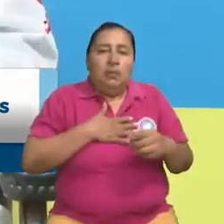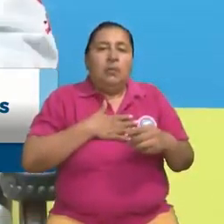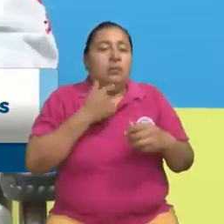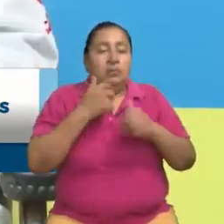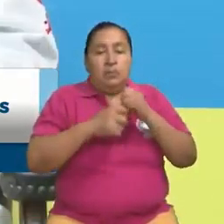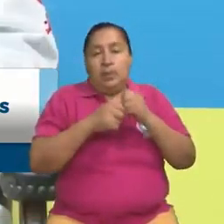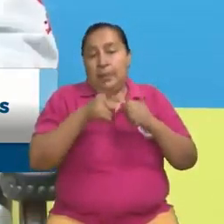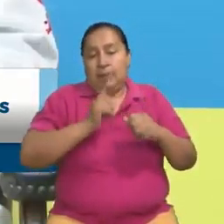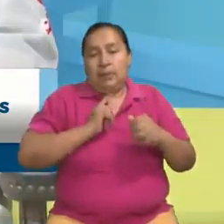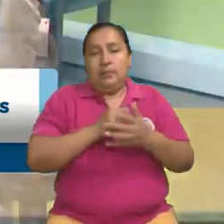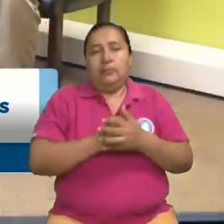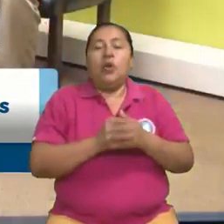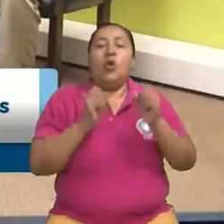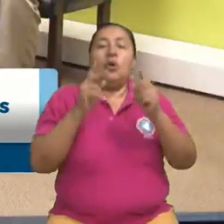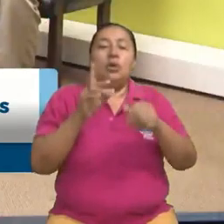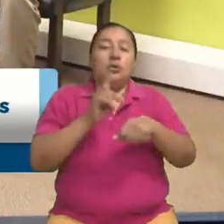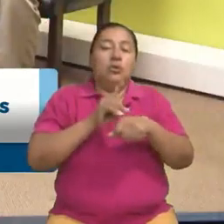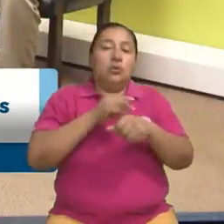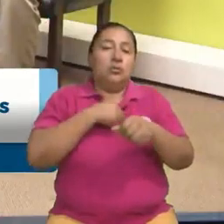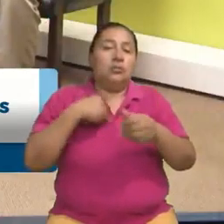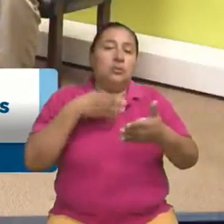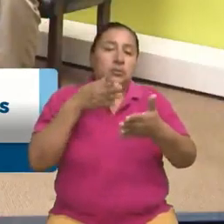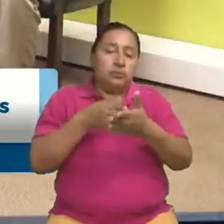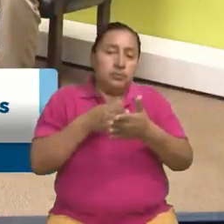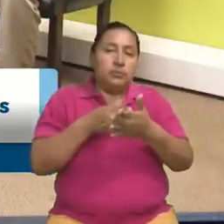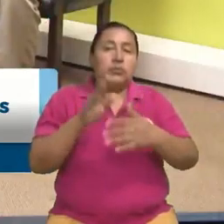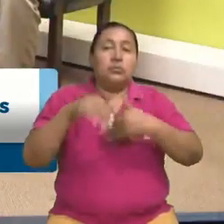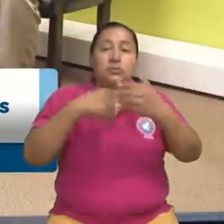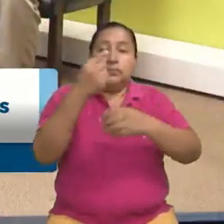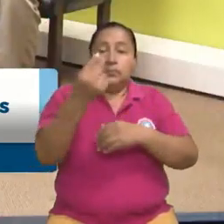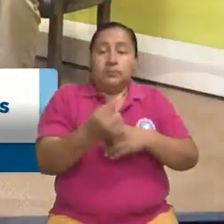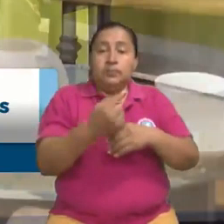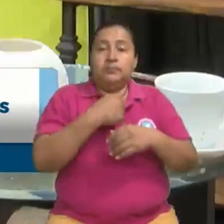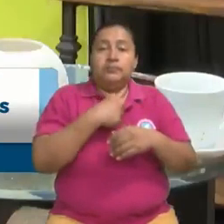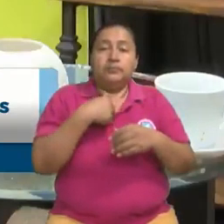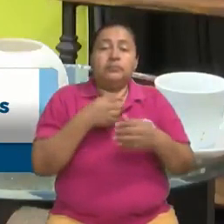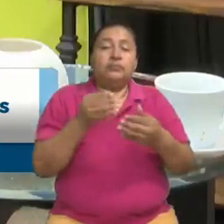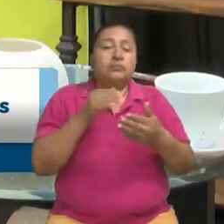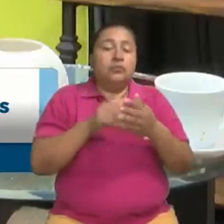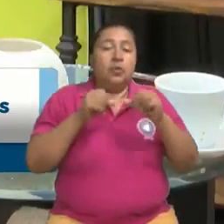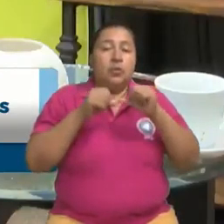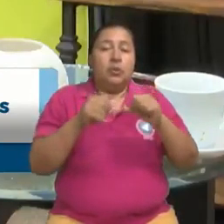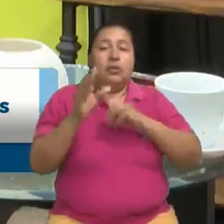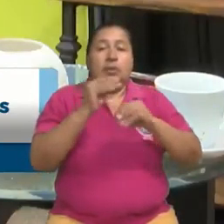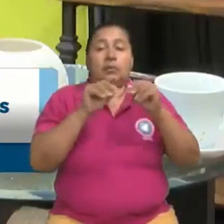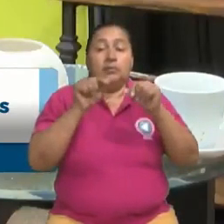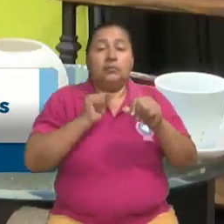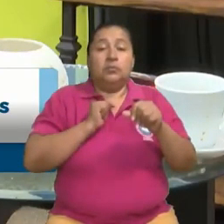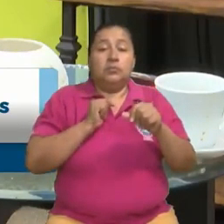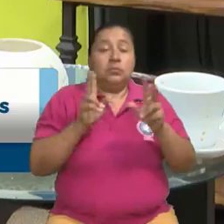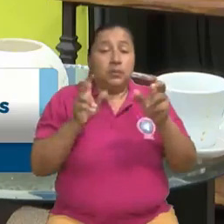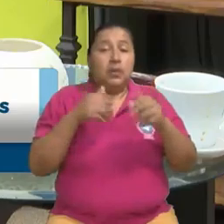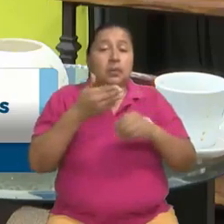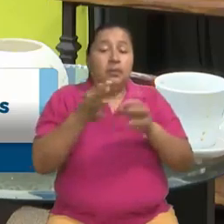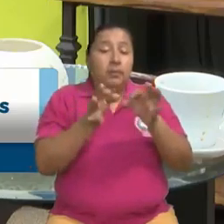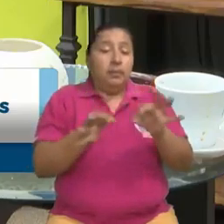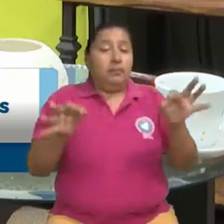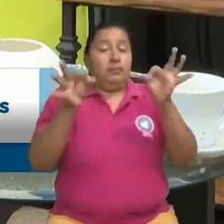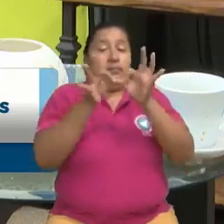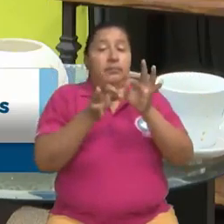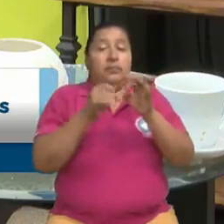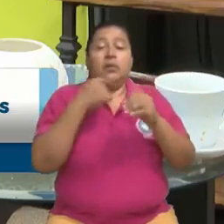Ya. Ok, doctor, vamos a hacer una pausa. ¿Le parece que cuando vengamos de regreso vamos a seguir hablando sobre este tema muy importante